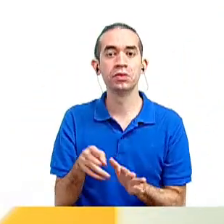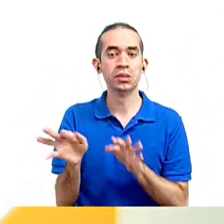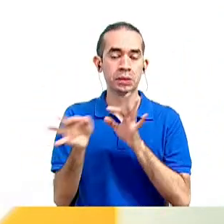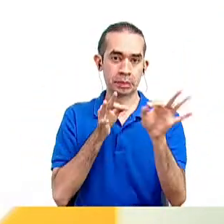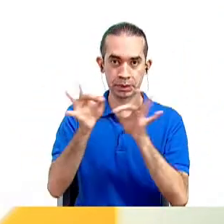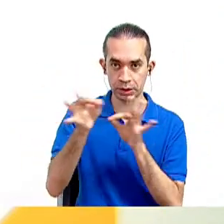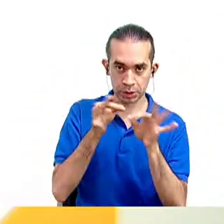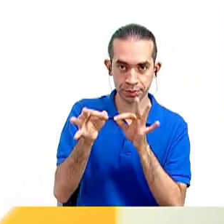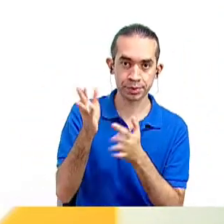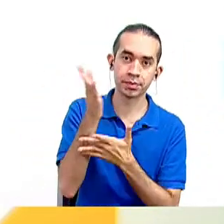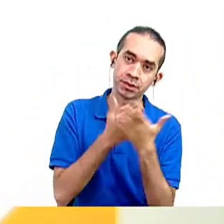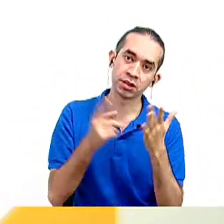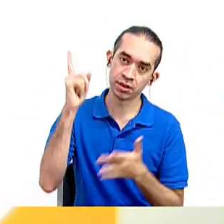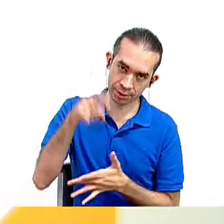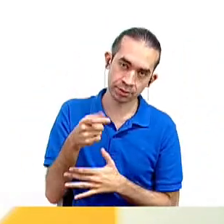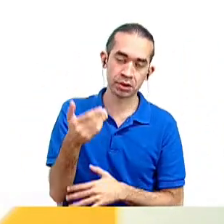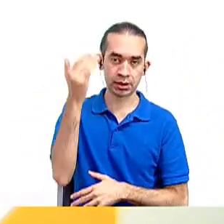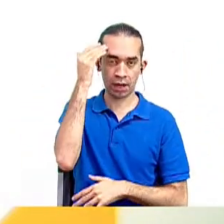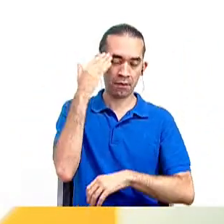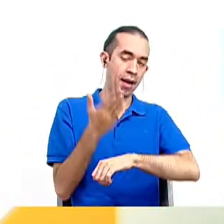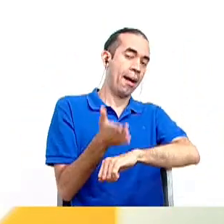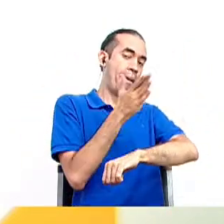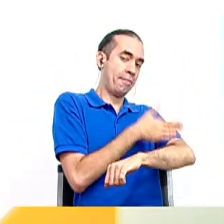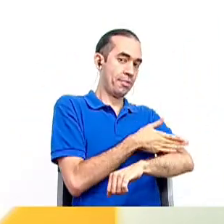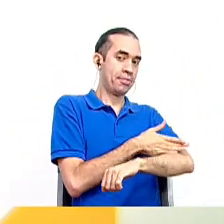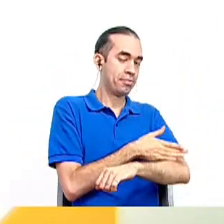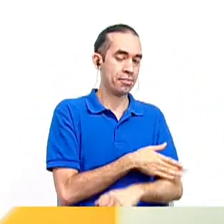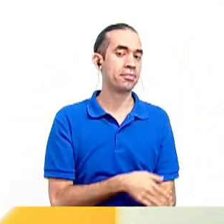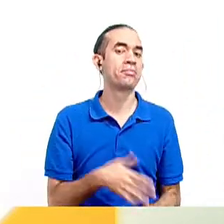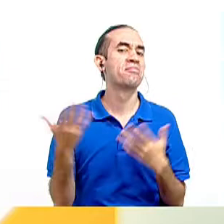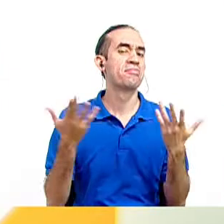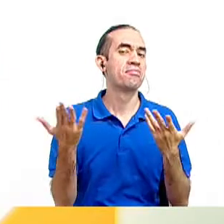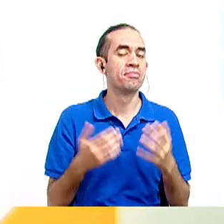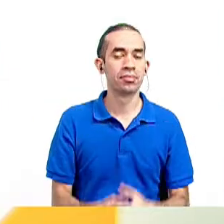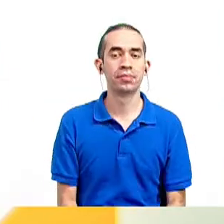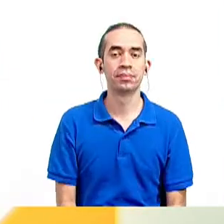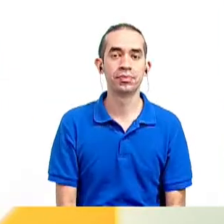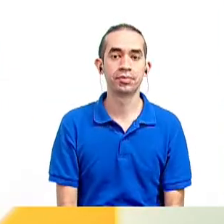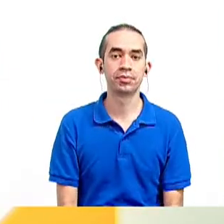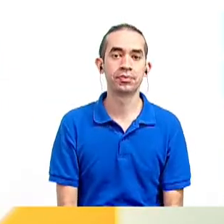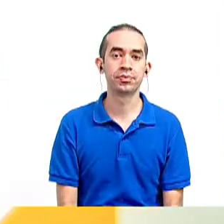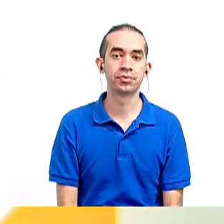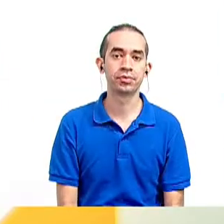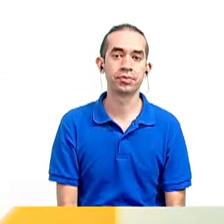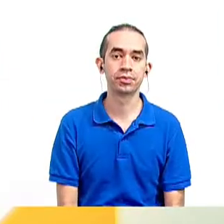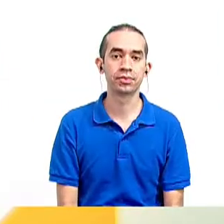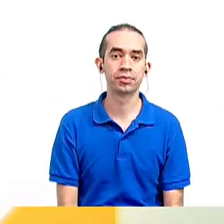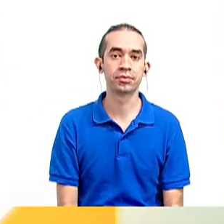esas cosas hay algunas cosas que yo debo saber primero, que son las siguientes.